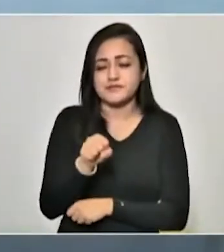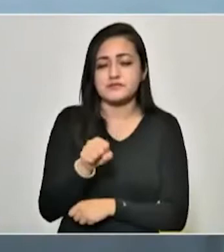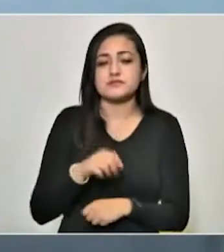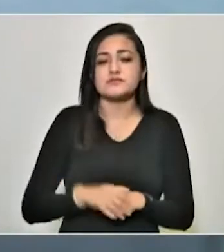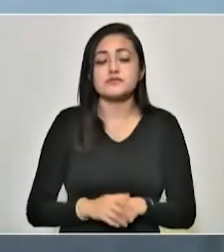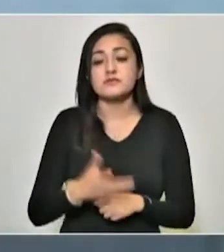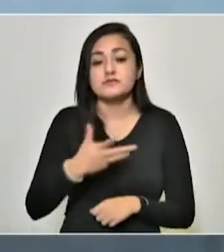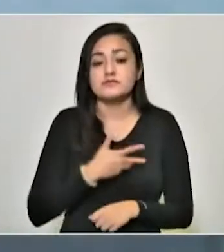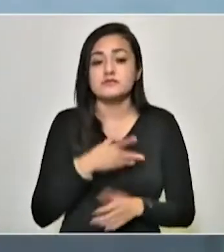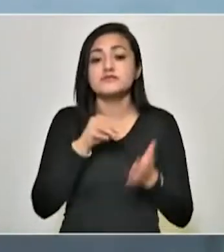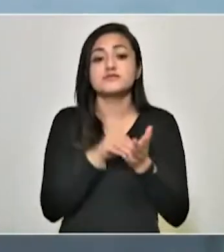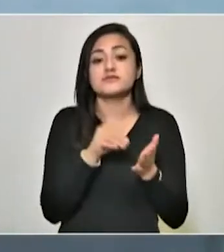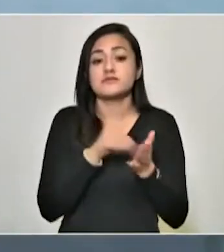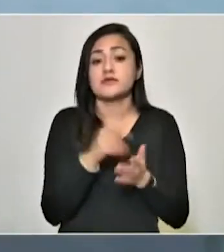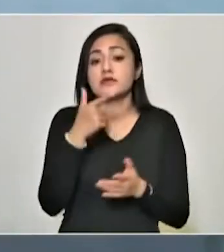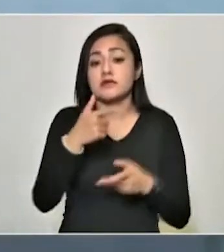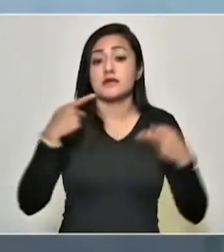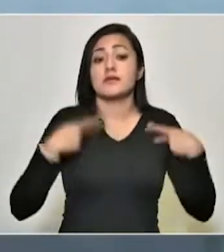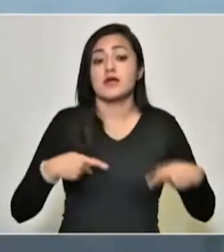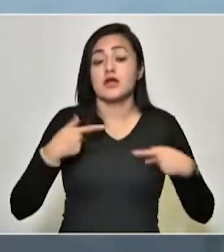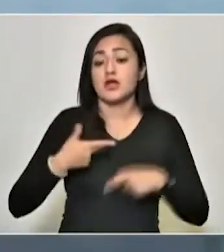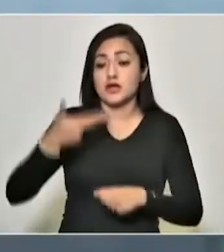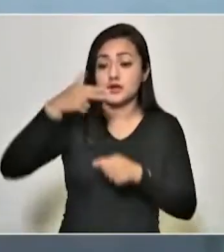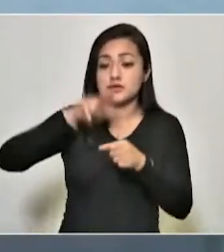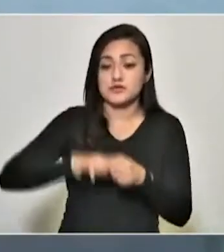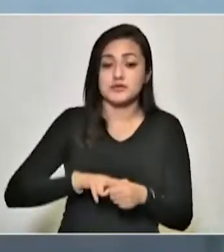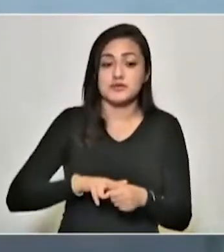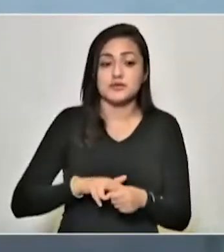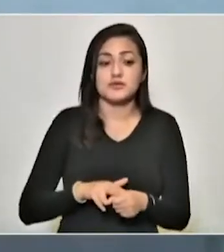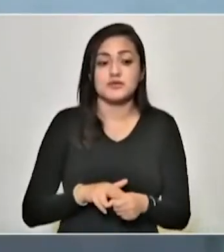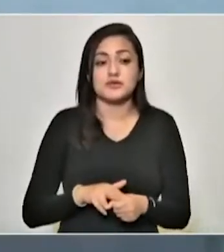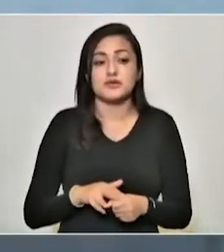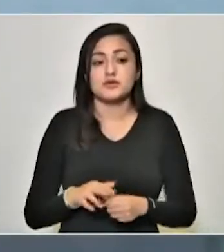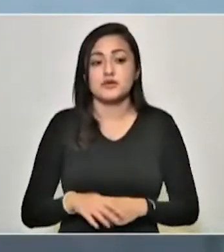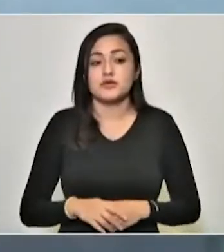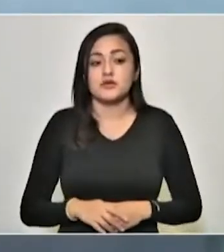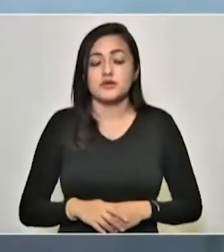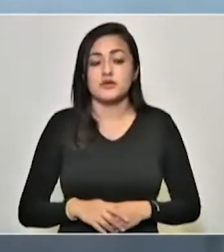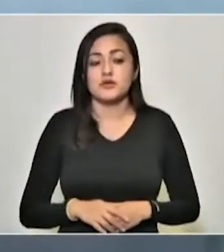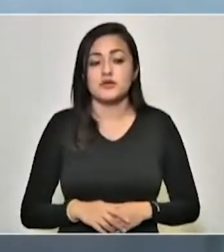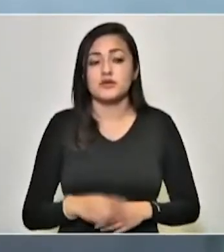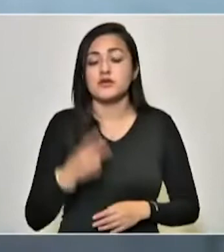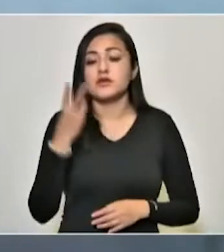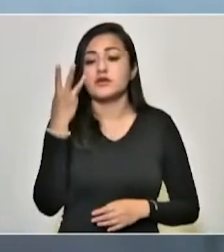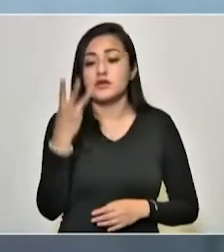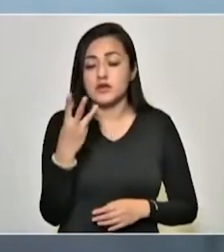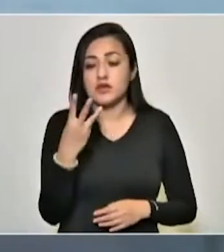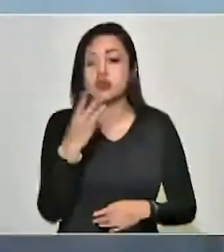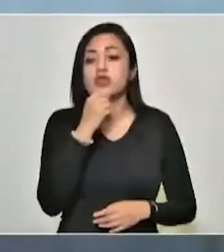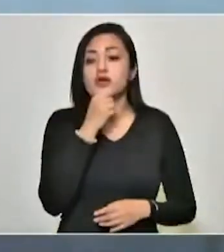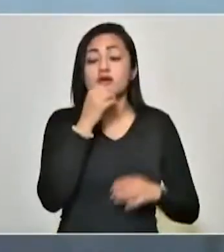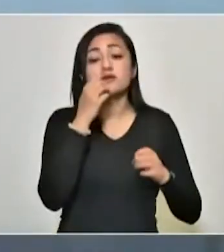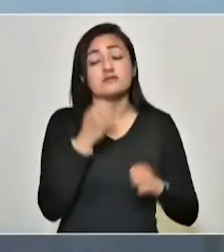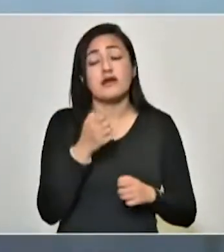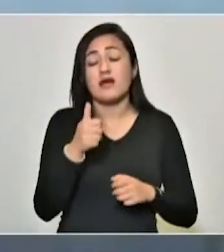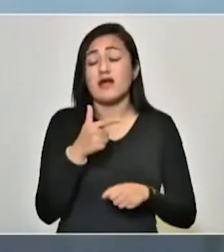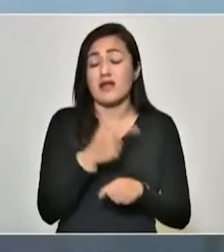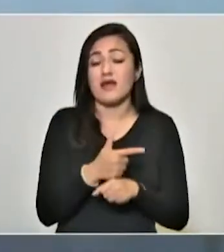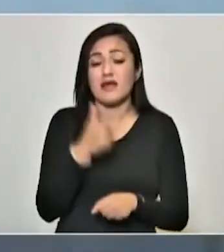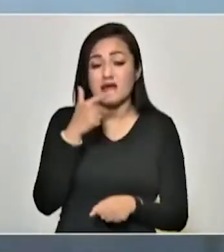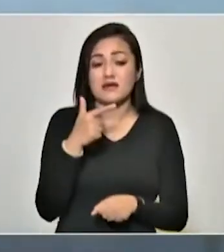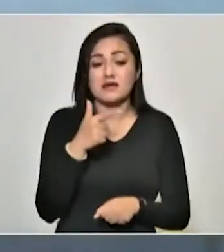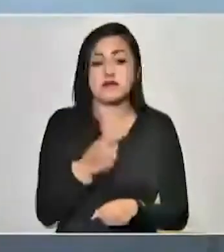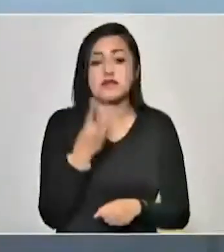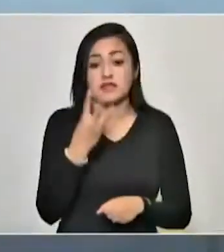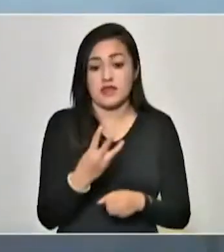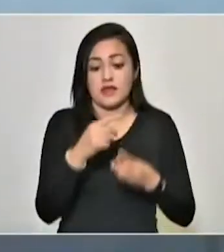tenemos continuamos con siete pacientes hospitalizados y tres se encuentran graves dentro de estos